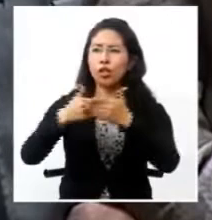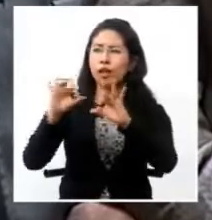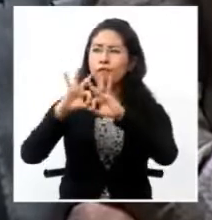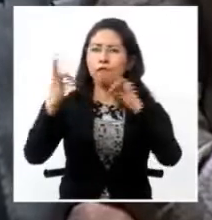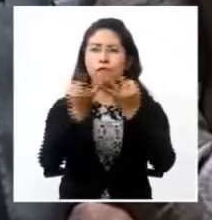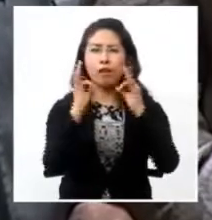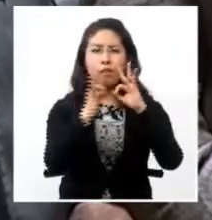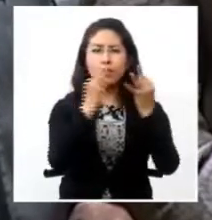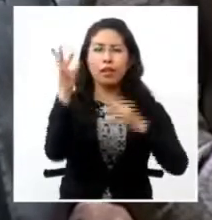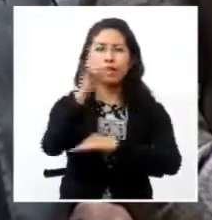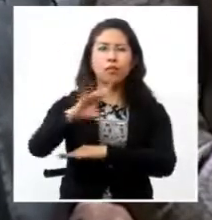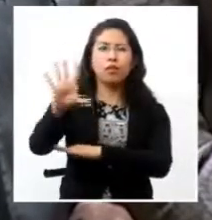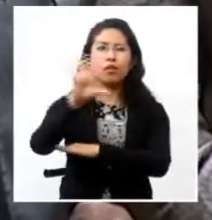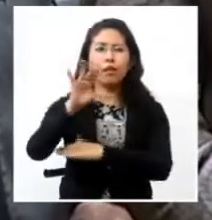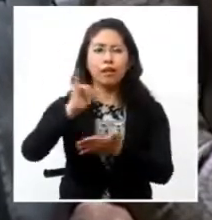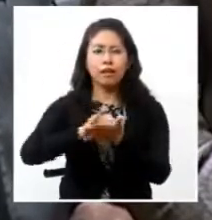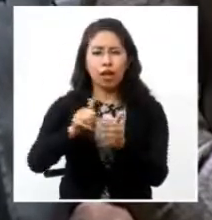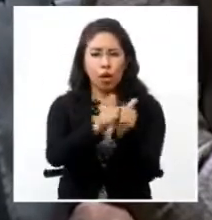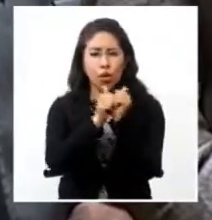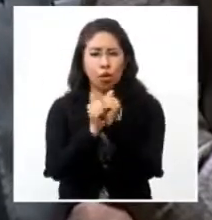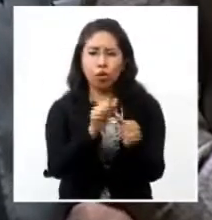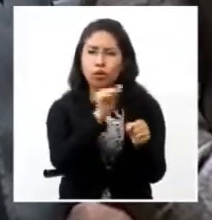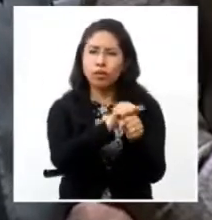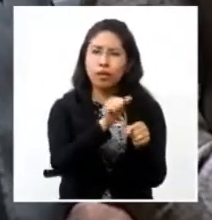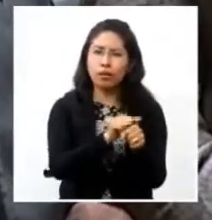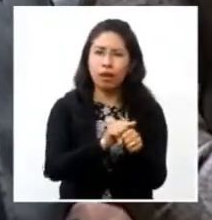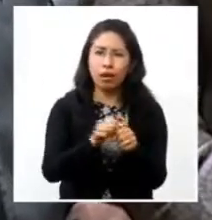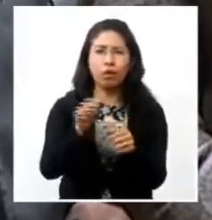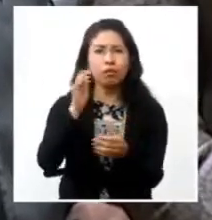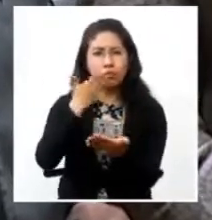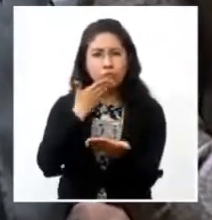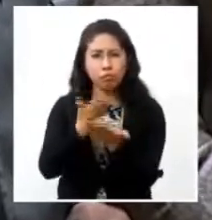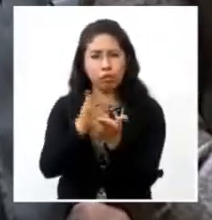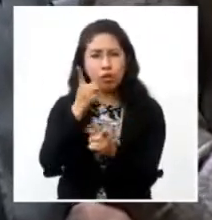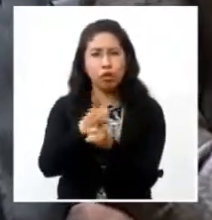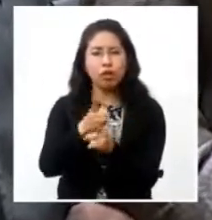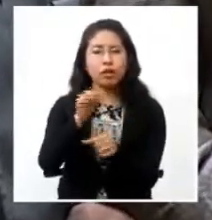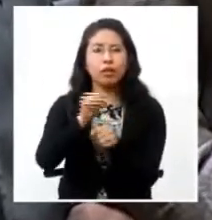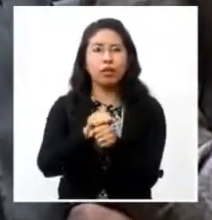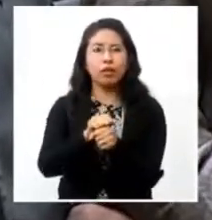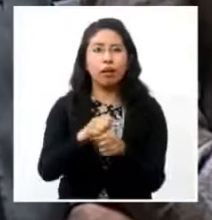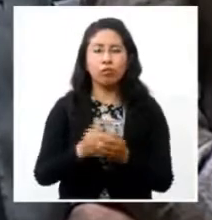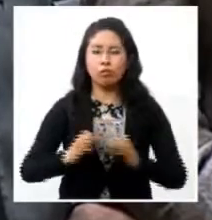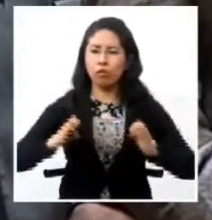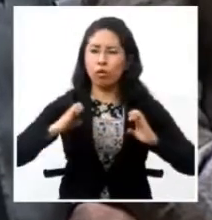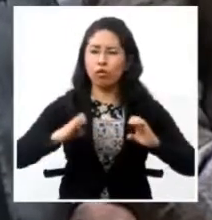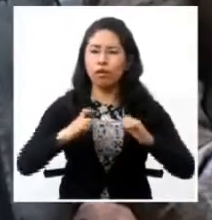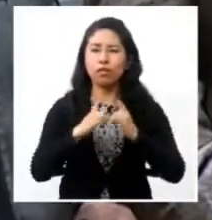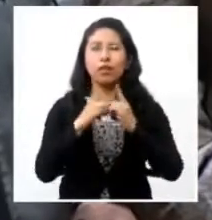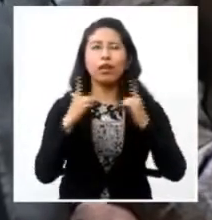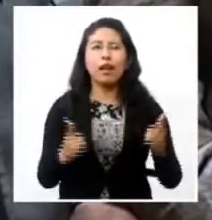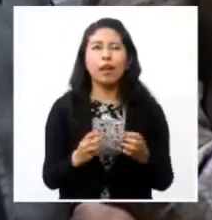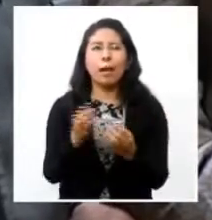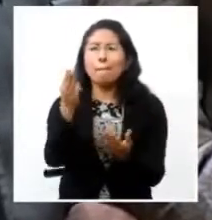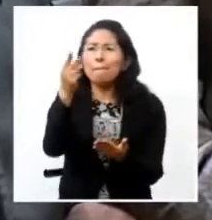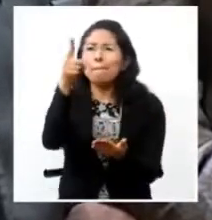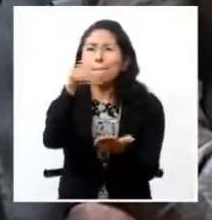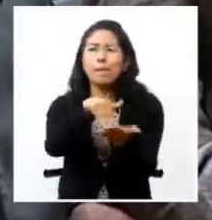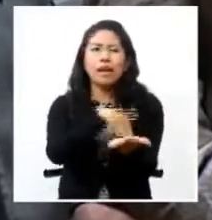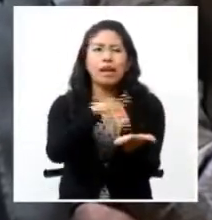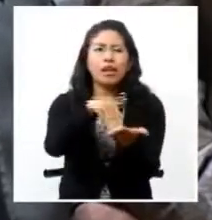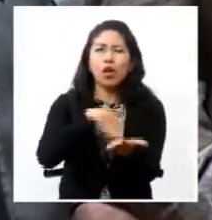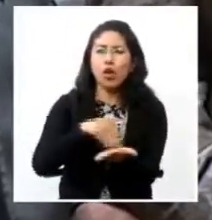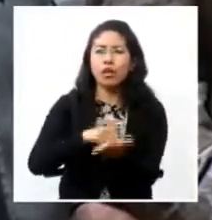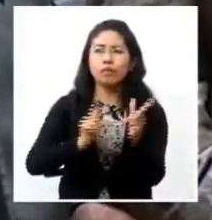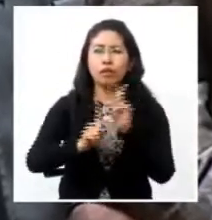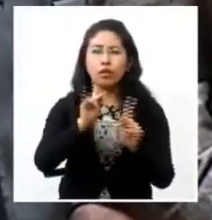las cosas que hicimos juntos y que hicimos bien. En un esfuerzo grande, millones de personas que